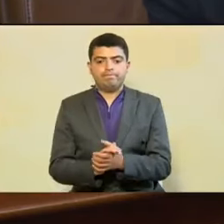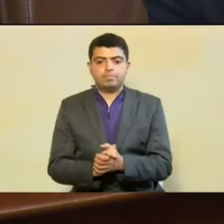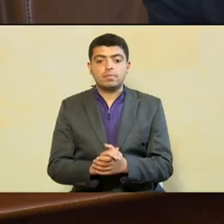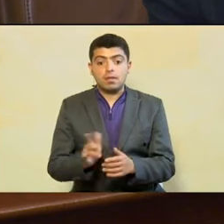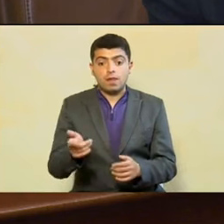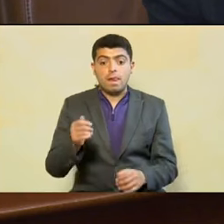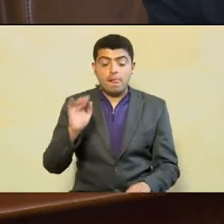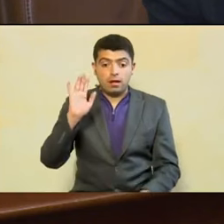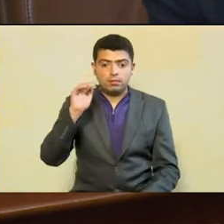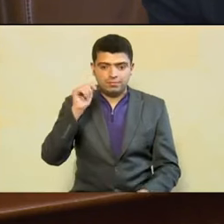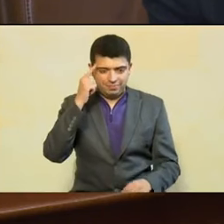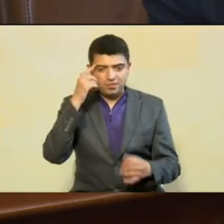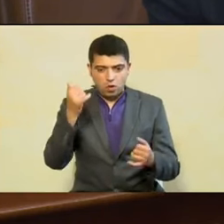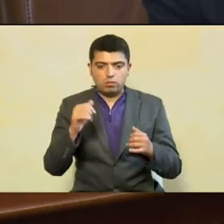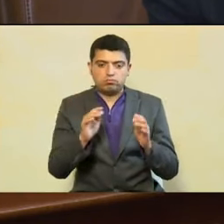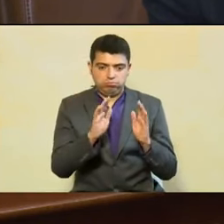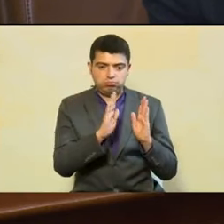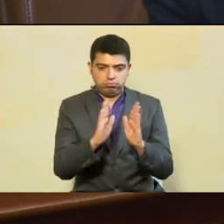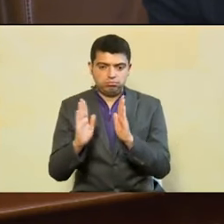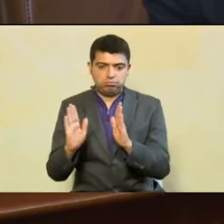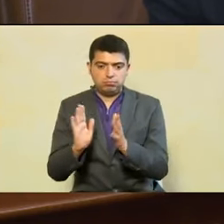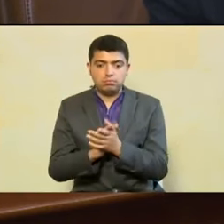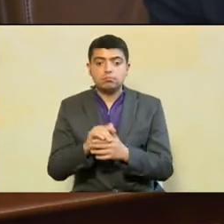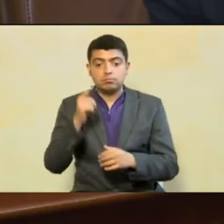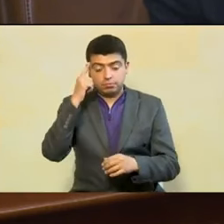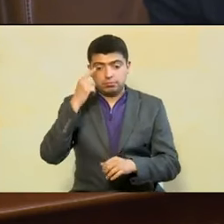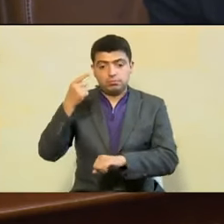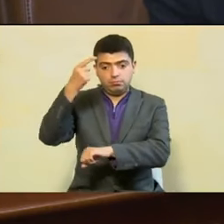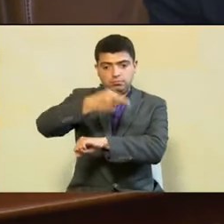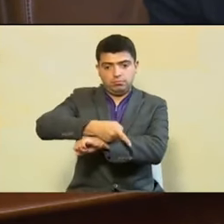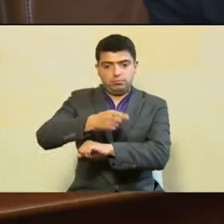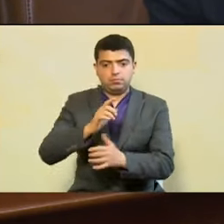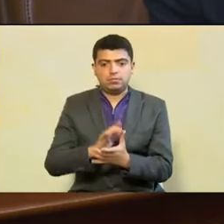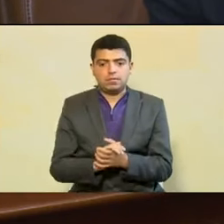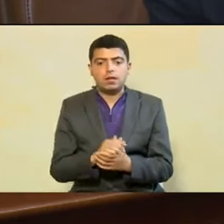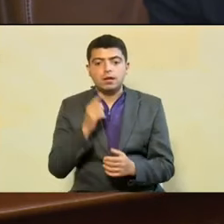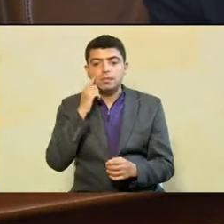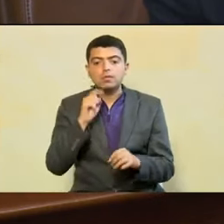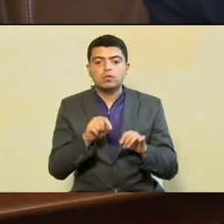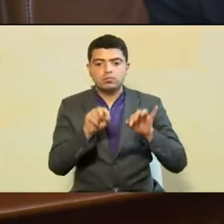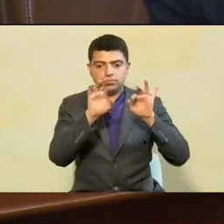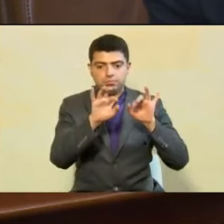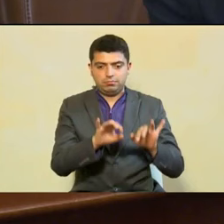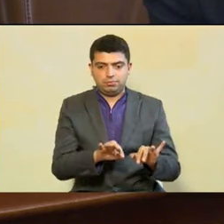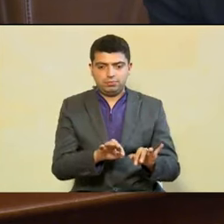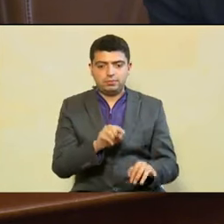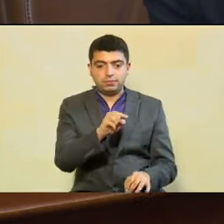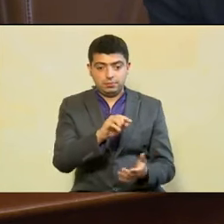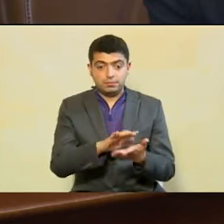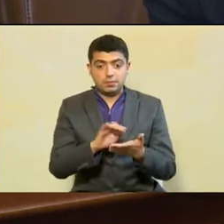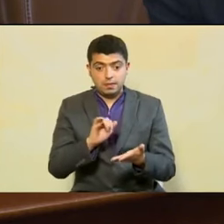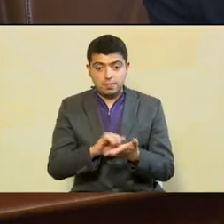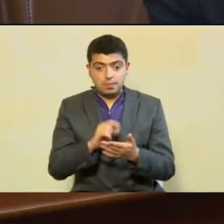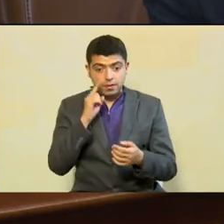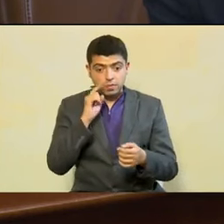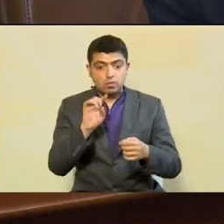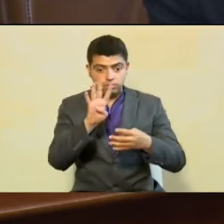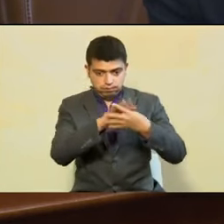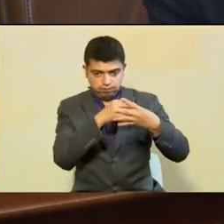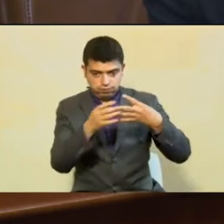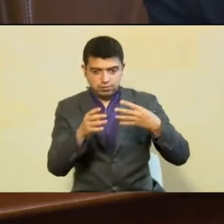de orden le solicito presidenta ordenar eh a la secretaría elaborar el orden del